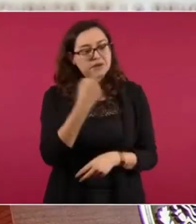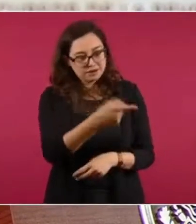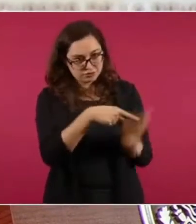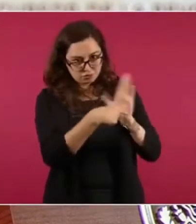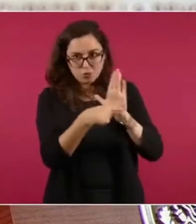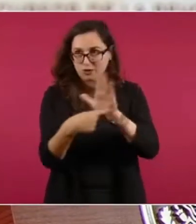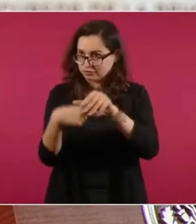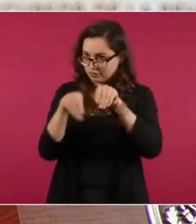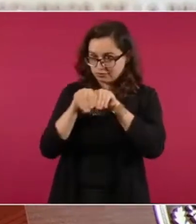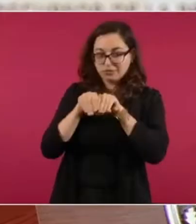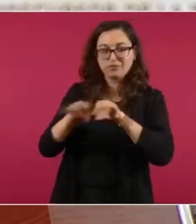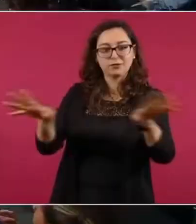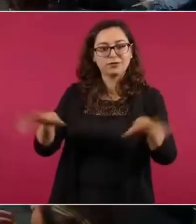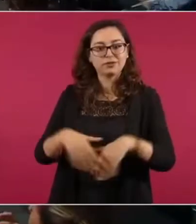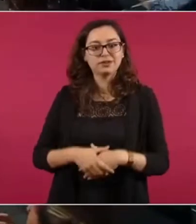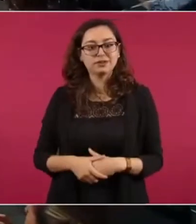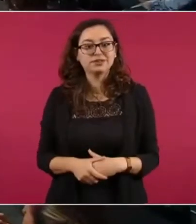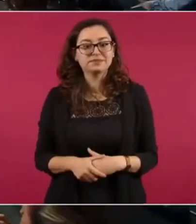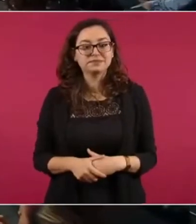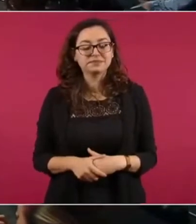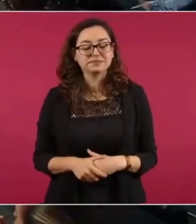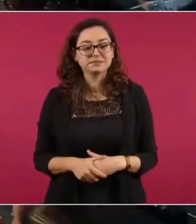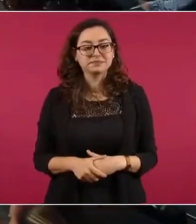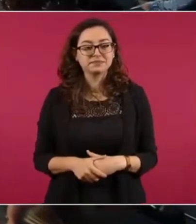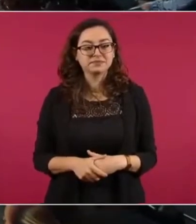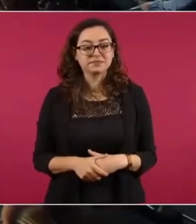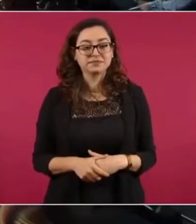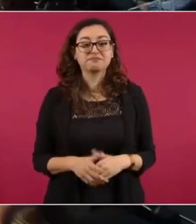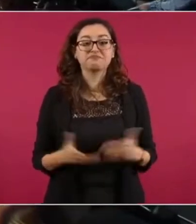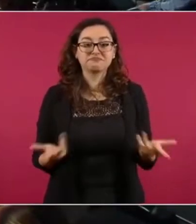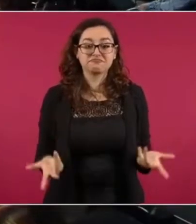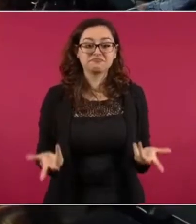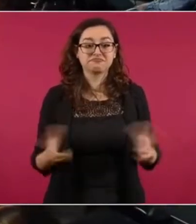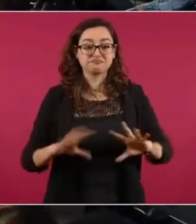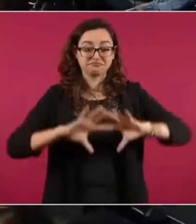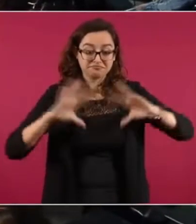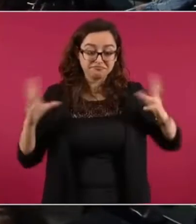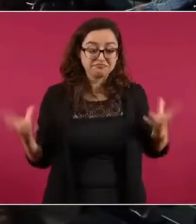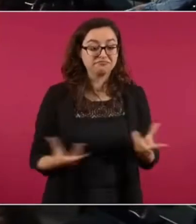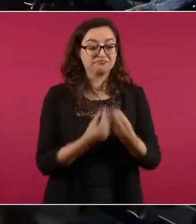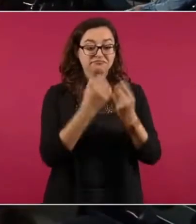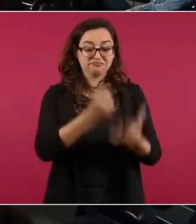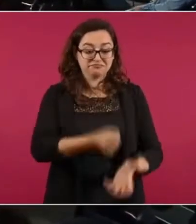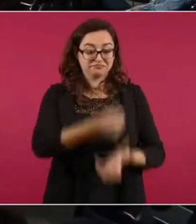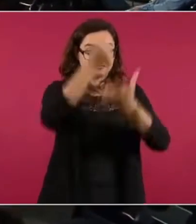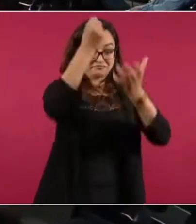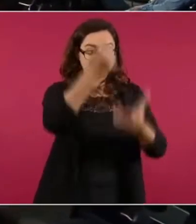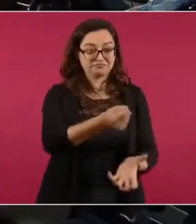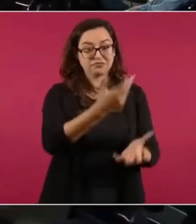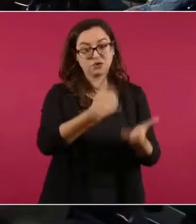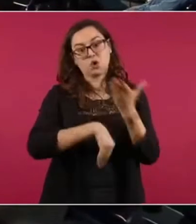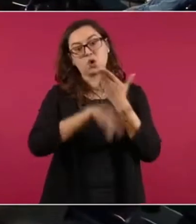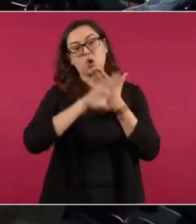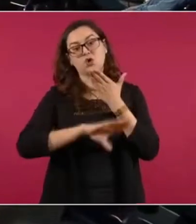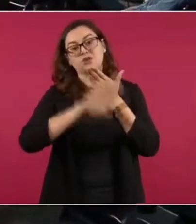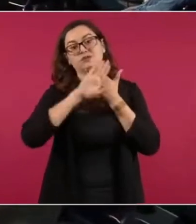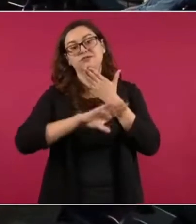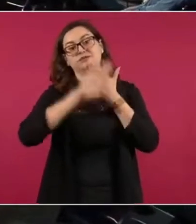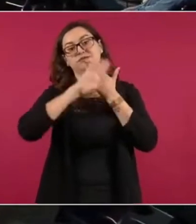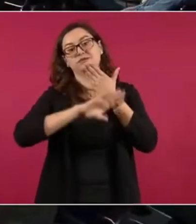están destinando los partidos opositores, y toda esa publicidad pues es en contra